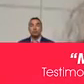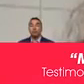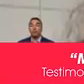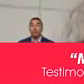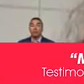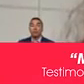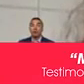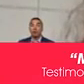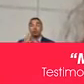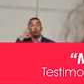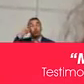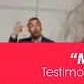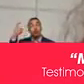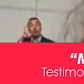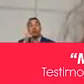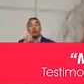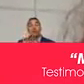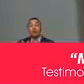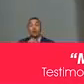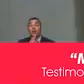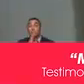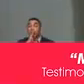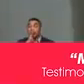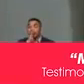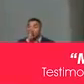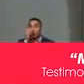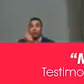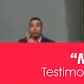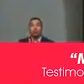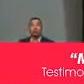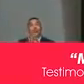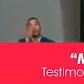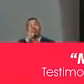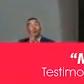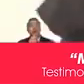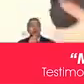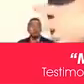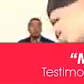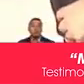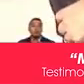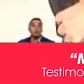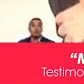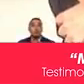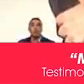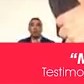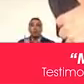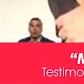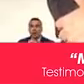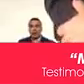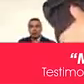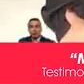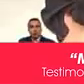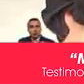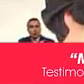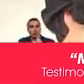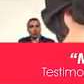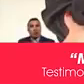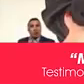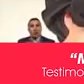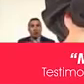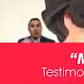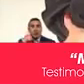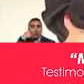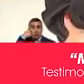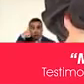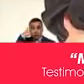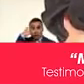Hechos que acabaron con la ilusión de quienes soñaron ser por siempre servidoras de Cristo. Me pega la abrazada y ahí sí me aprieta y me lame la